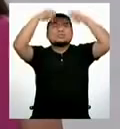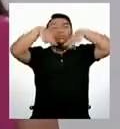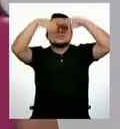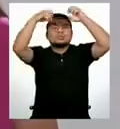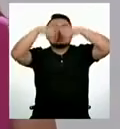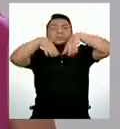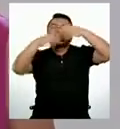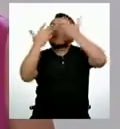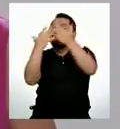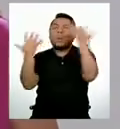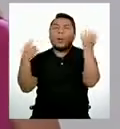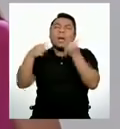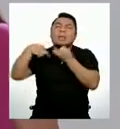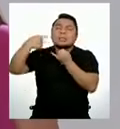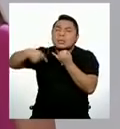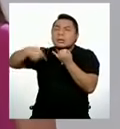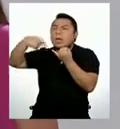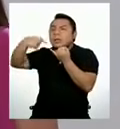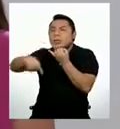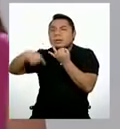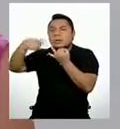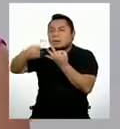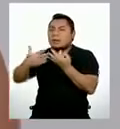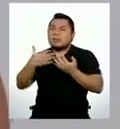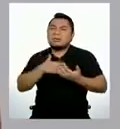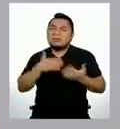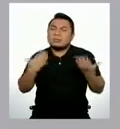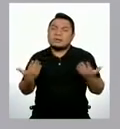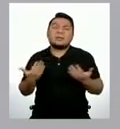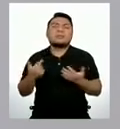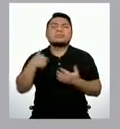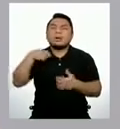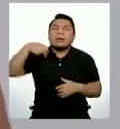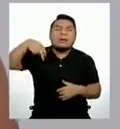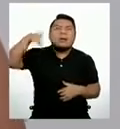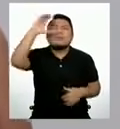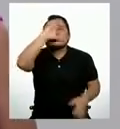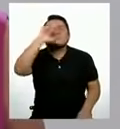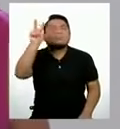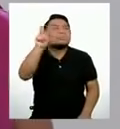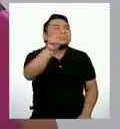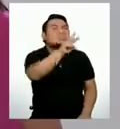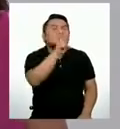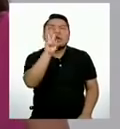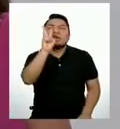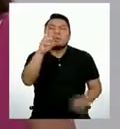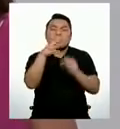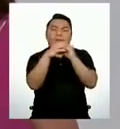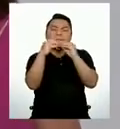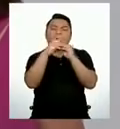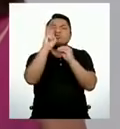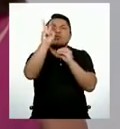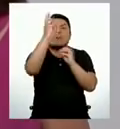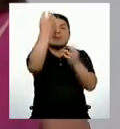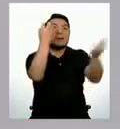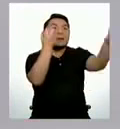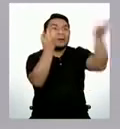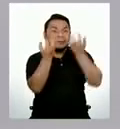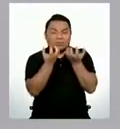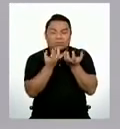Hace muchos días, hoy caminé muy lejos, pero solo encontré dos frutas para comer.